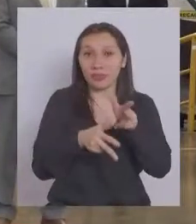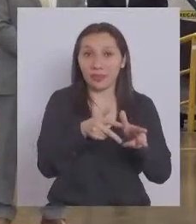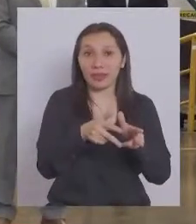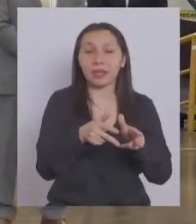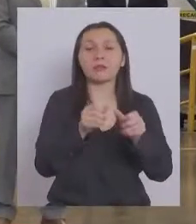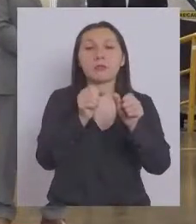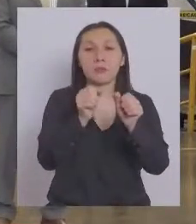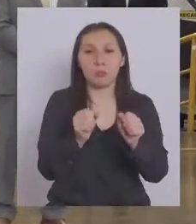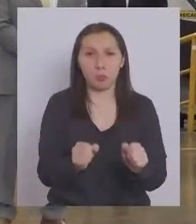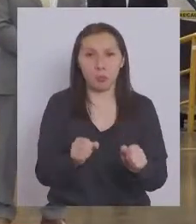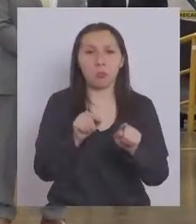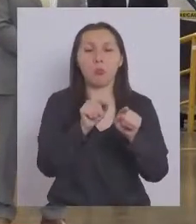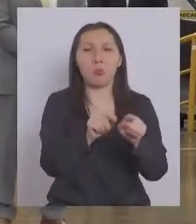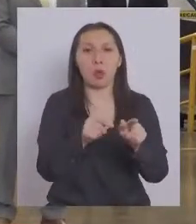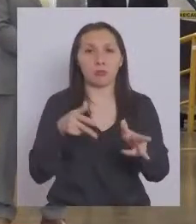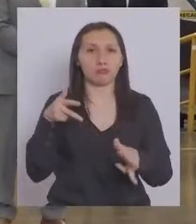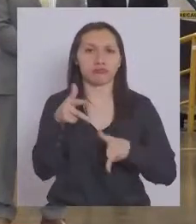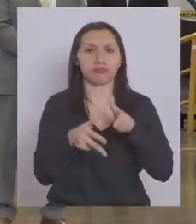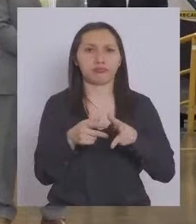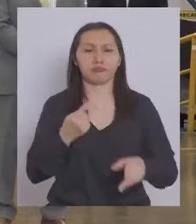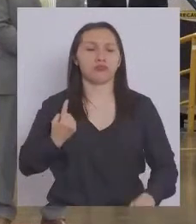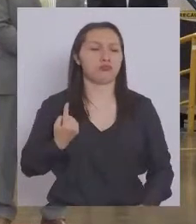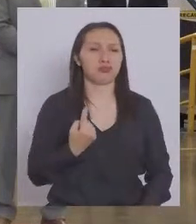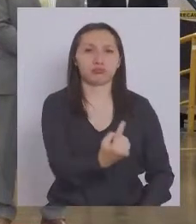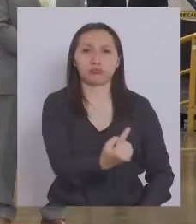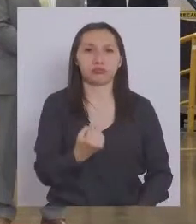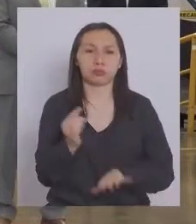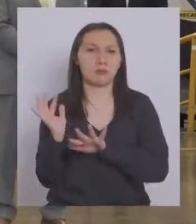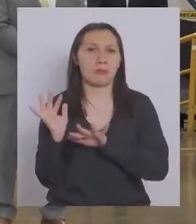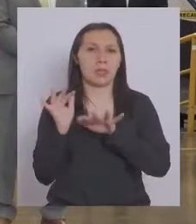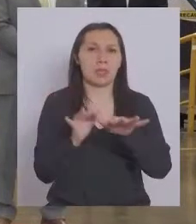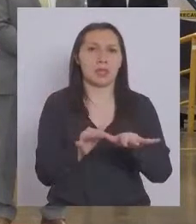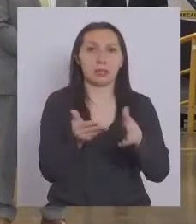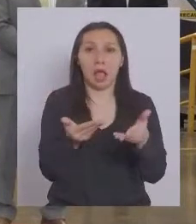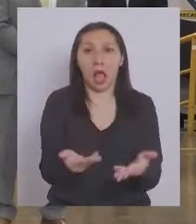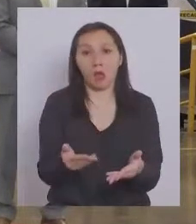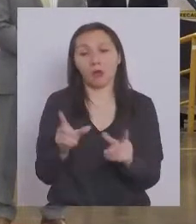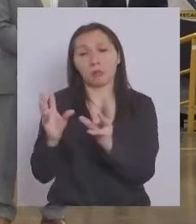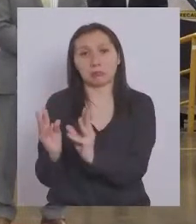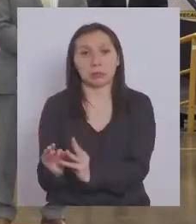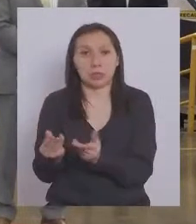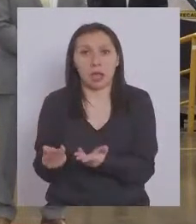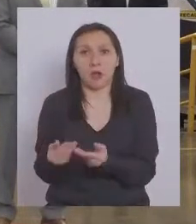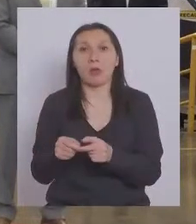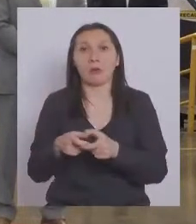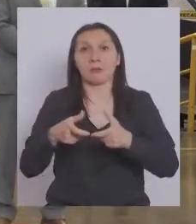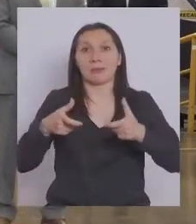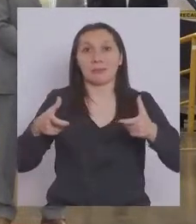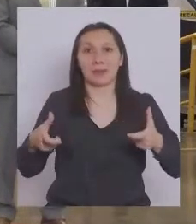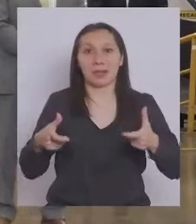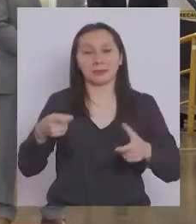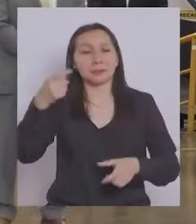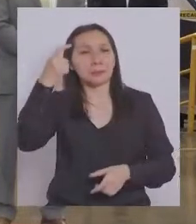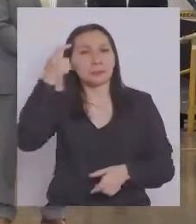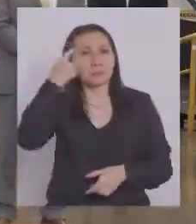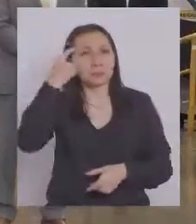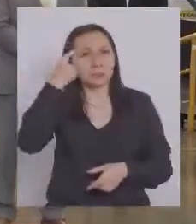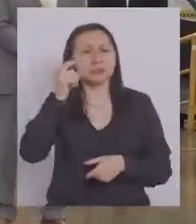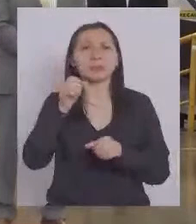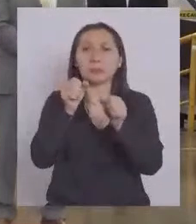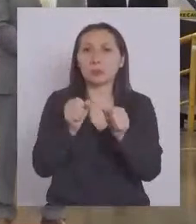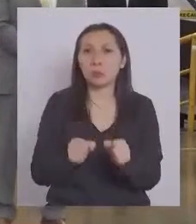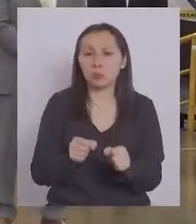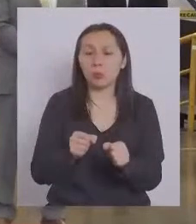un medio de transporte mucho más masivo de lo que hoy día tenemos. Se piensa que la